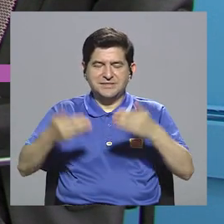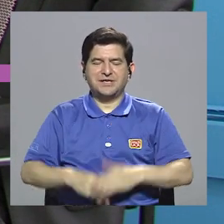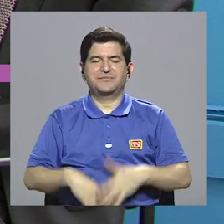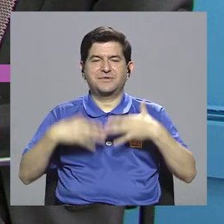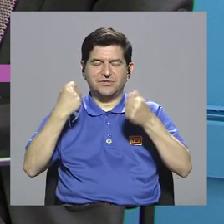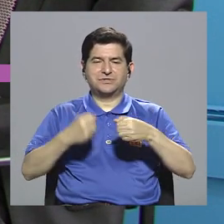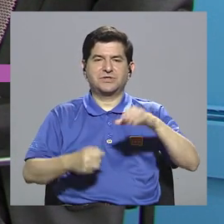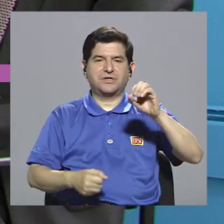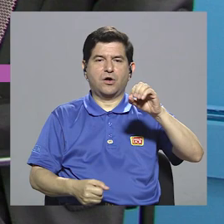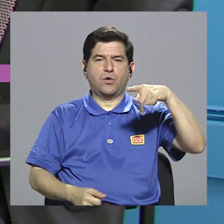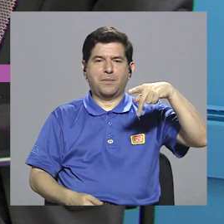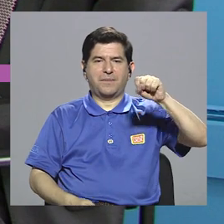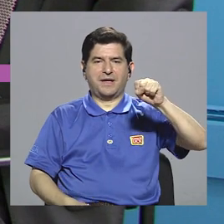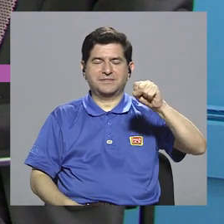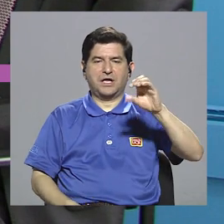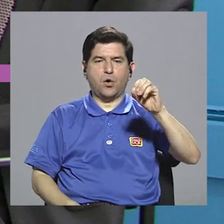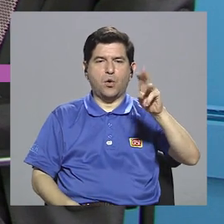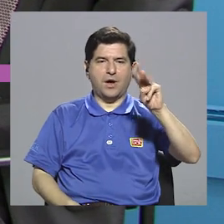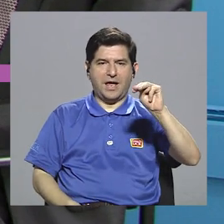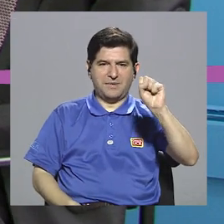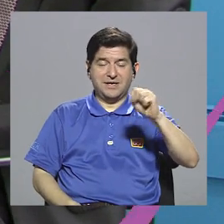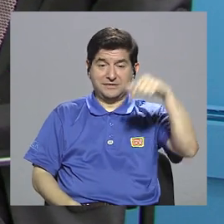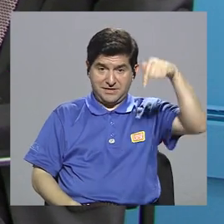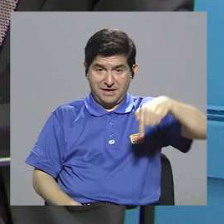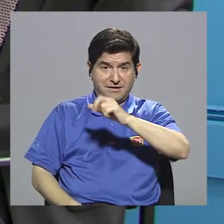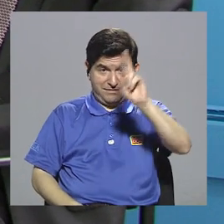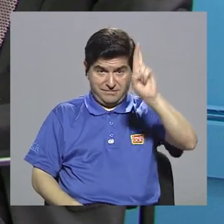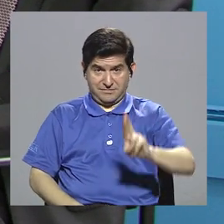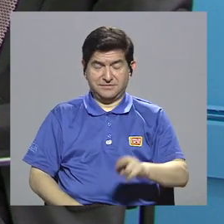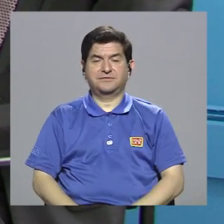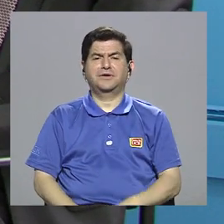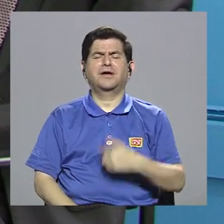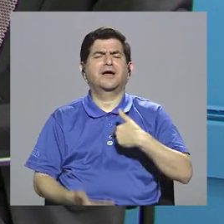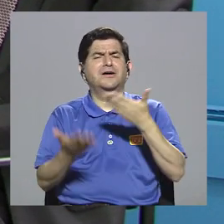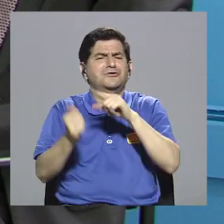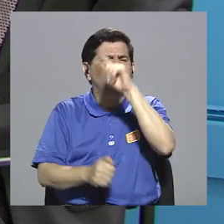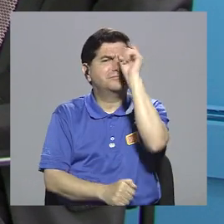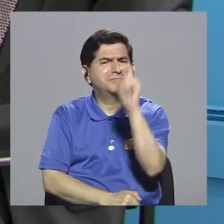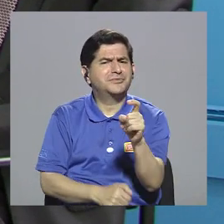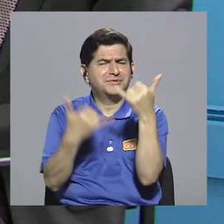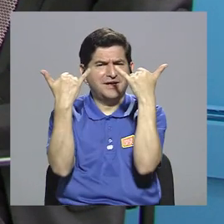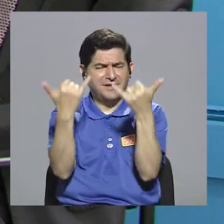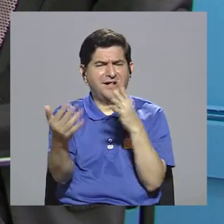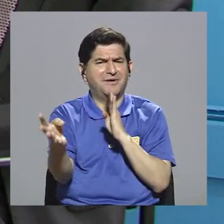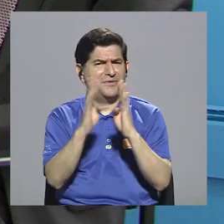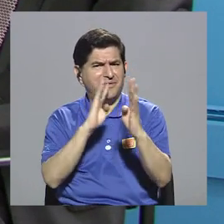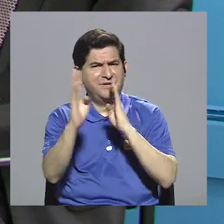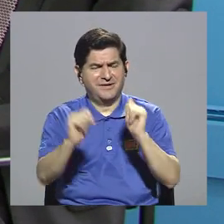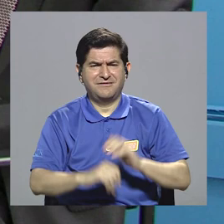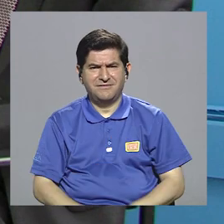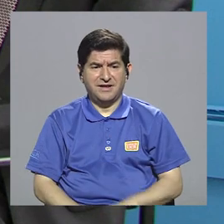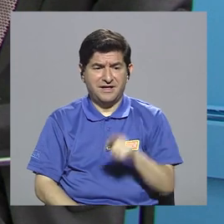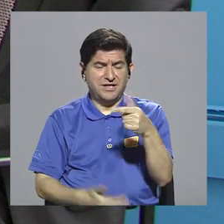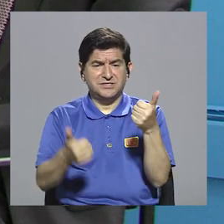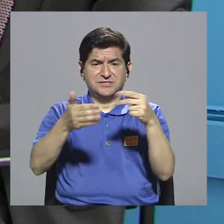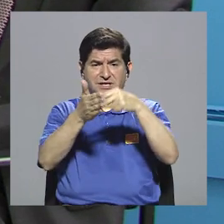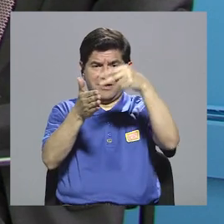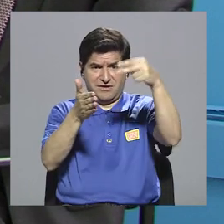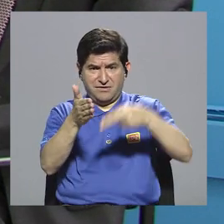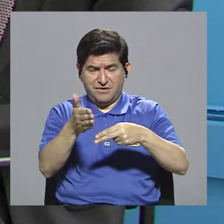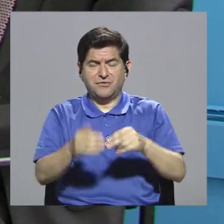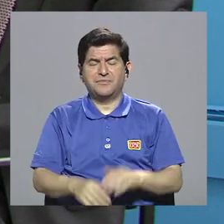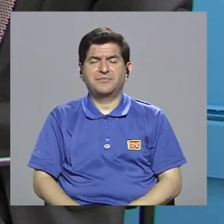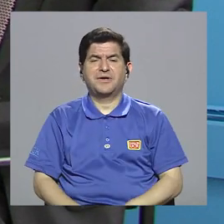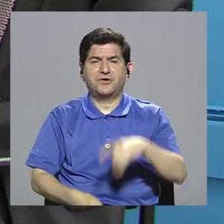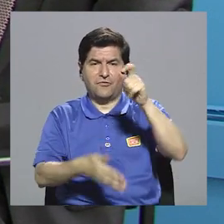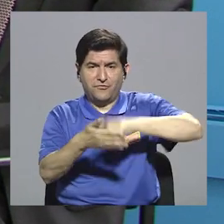la cope es ms acá en costa rica el doctor me gustaría preguntarle algo que volvemos un poquito ahora de este convenio que se